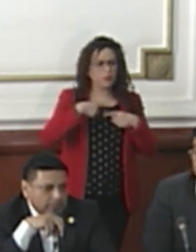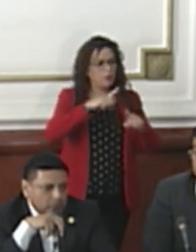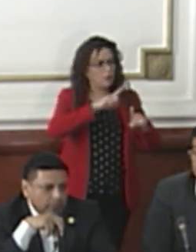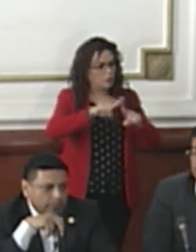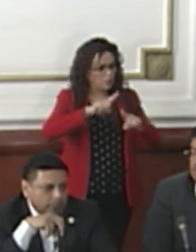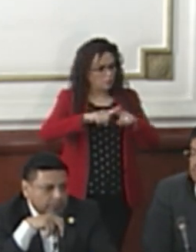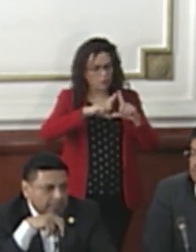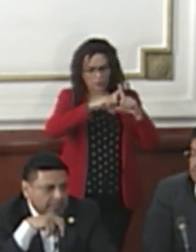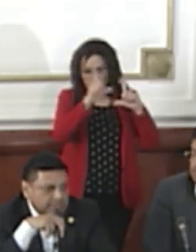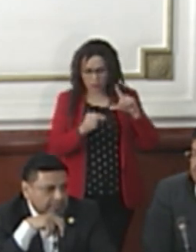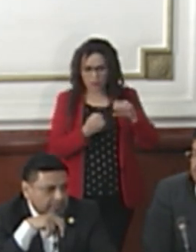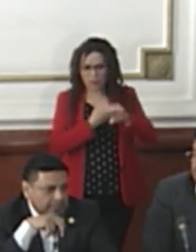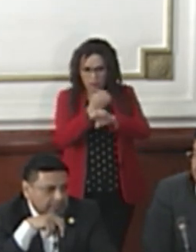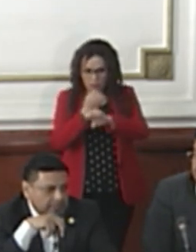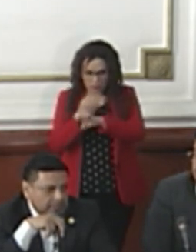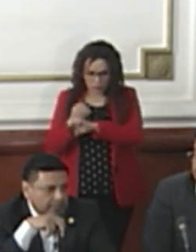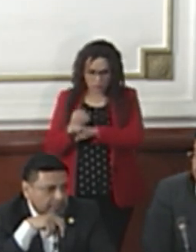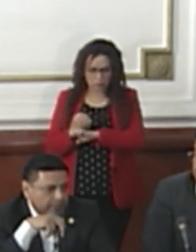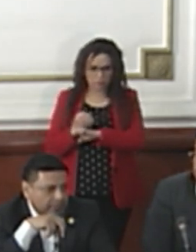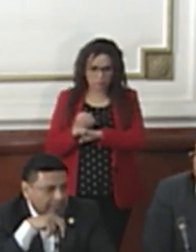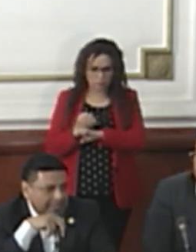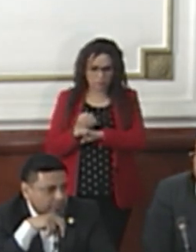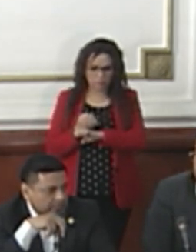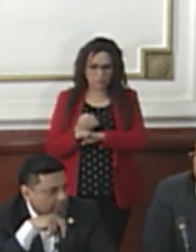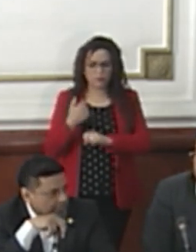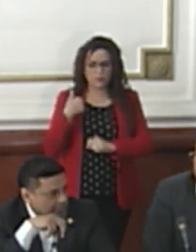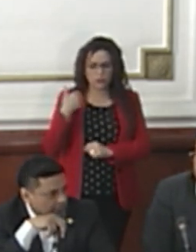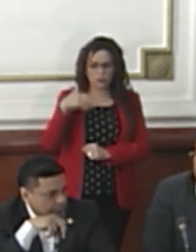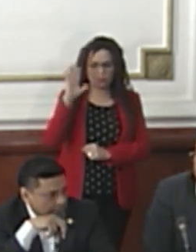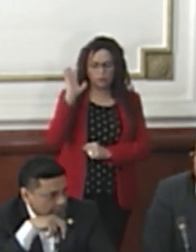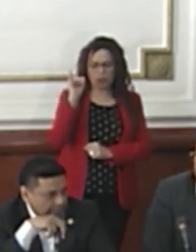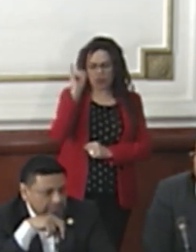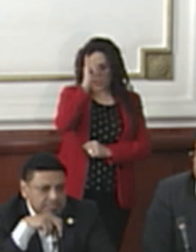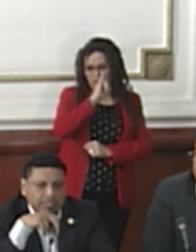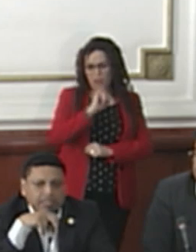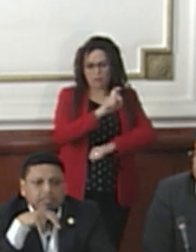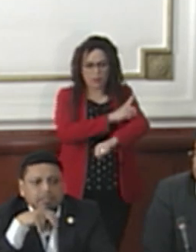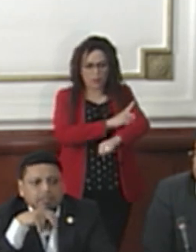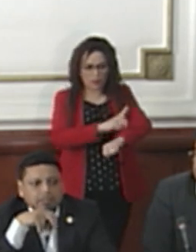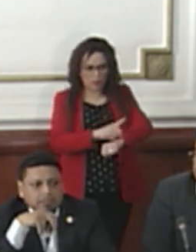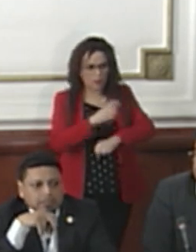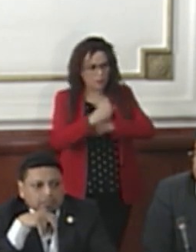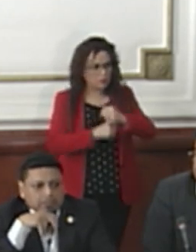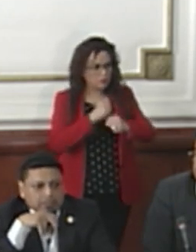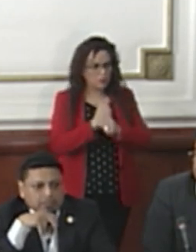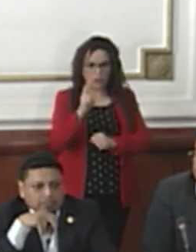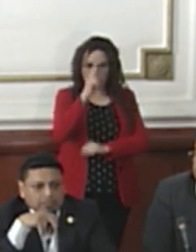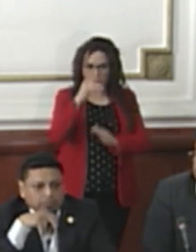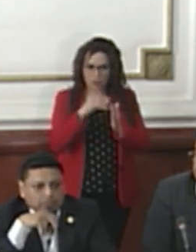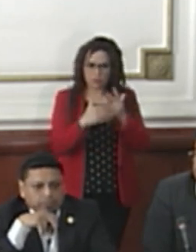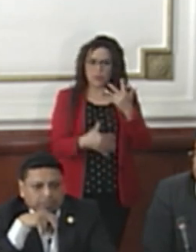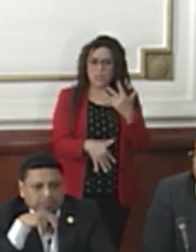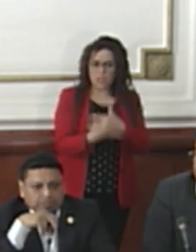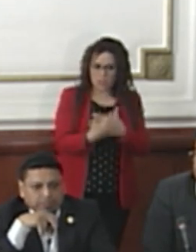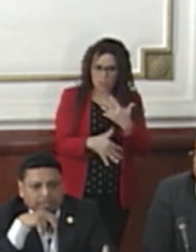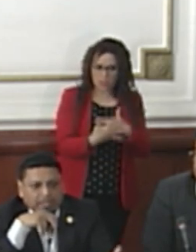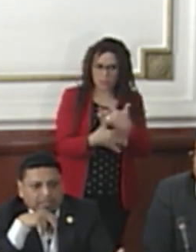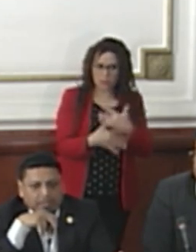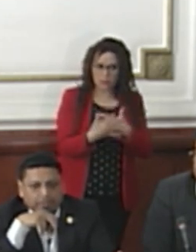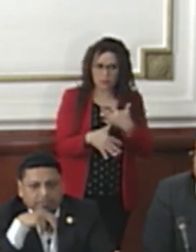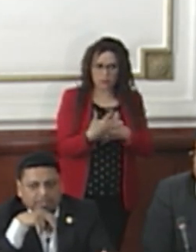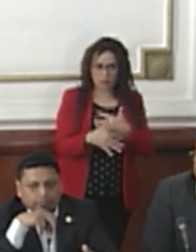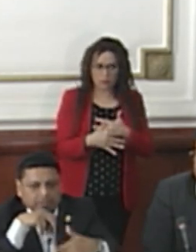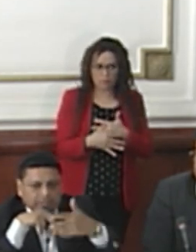Posteriormente tuve la oportunidad de ser jefe delegacional en el 2015. Y bueno, pues mi